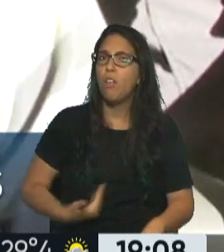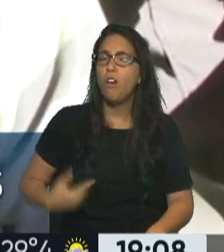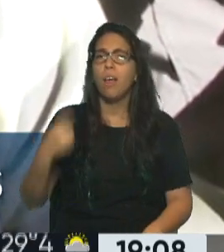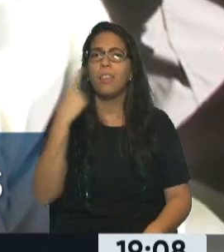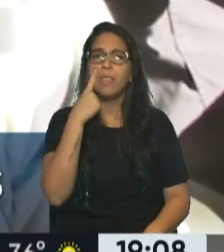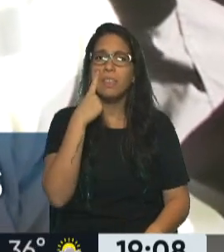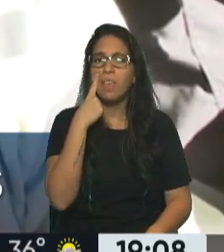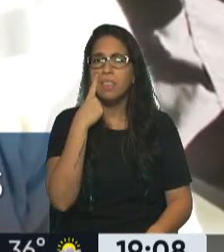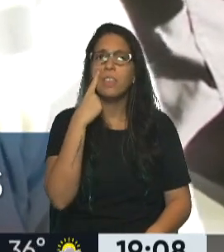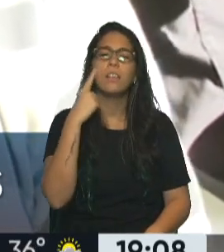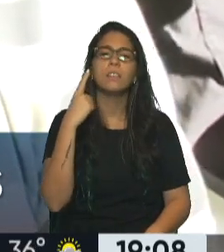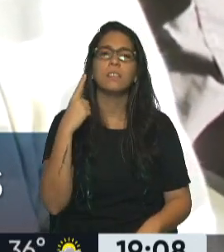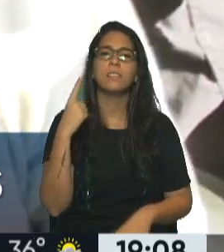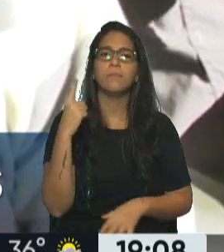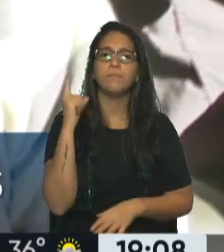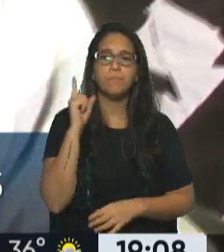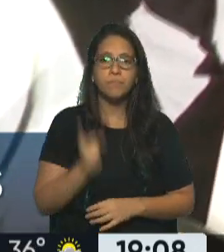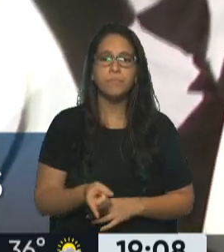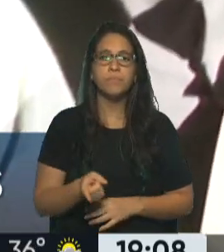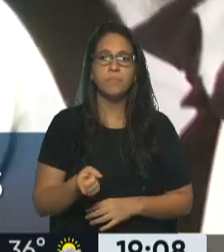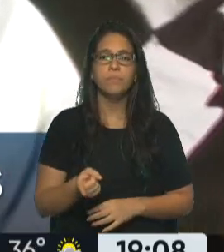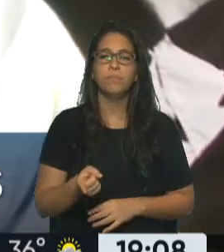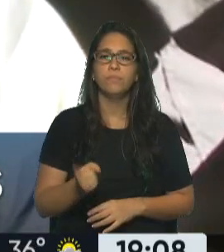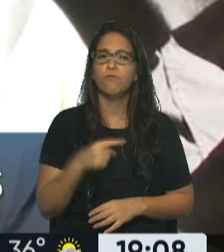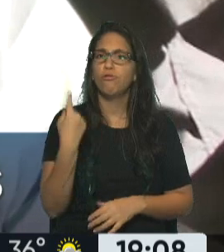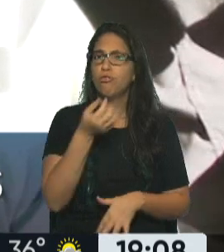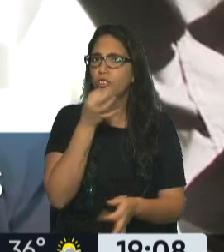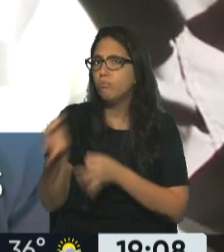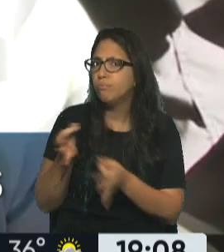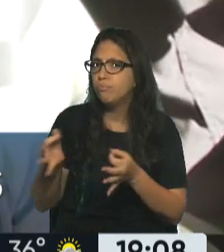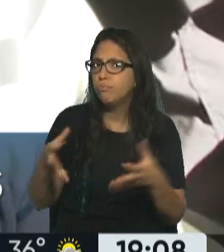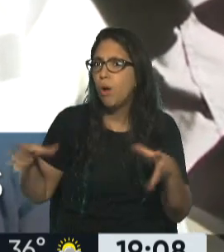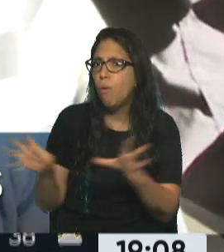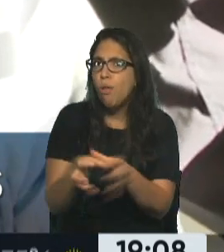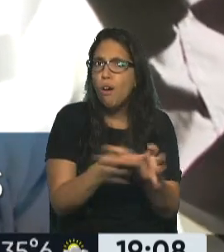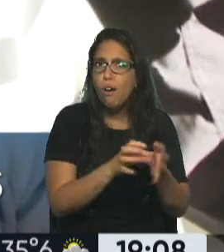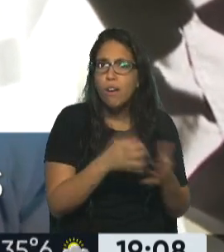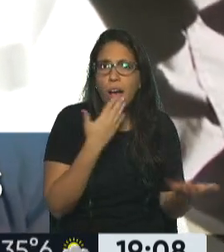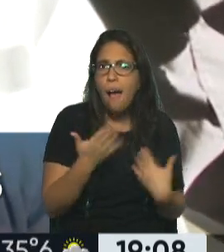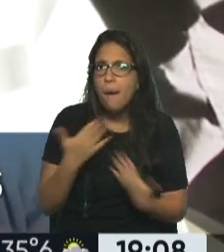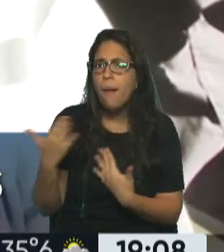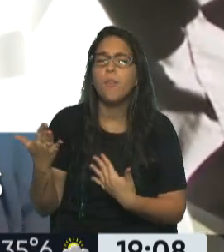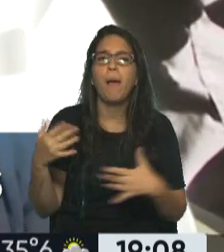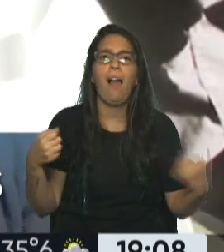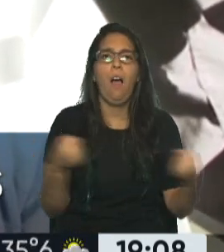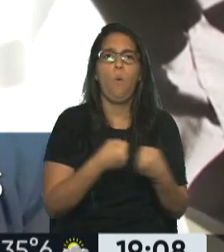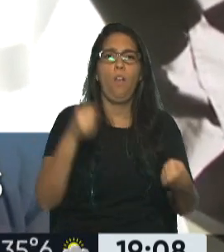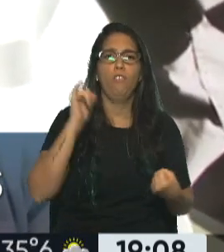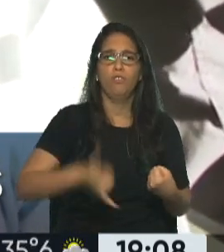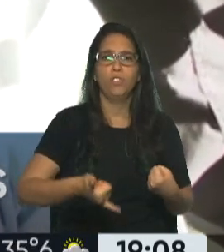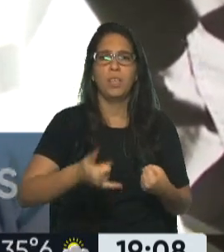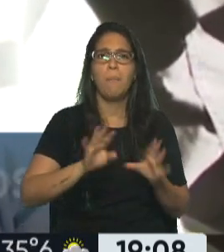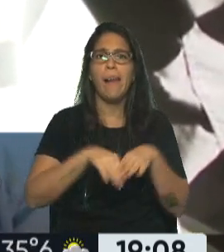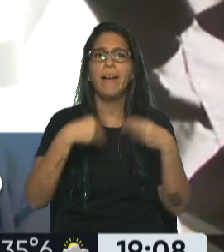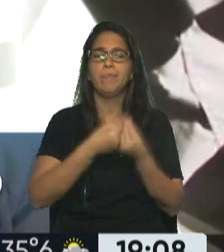distintos Este nosotros estamos dialogando con los distintos bloques para para poder llegar a un acuerdo y para poder ten